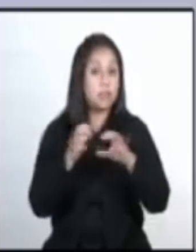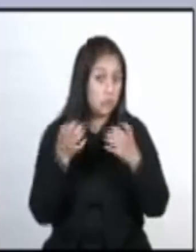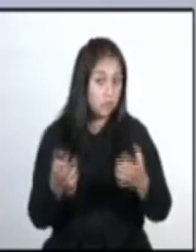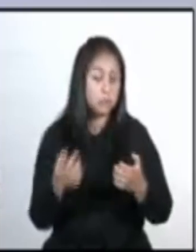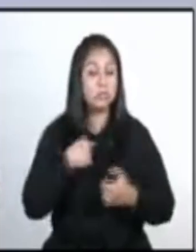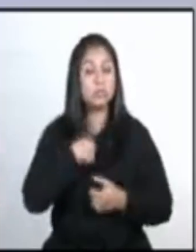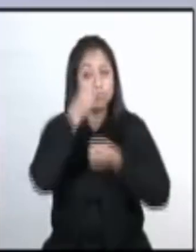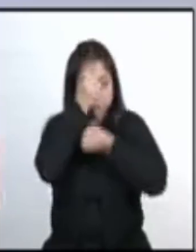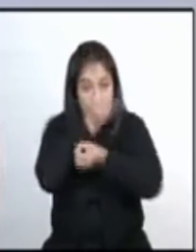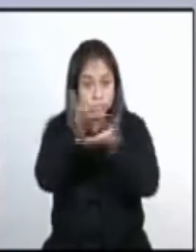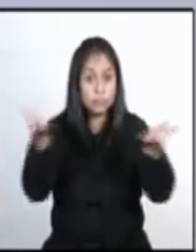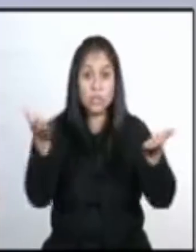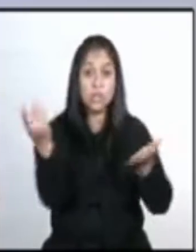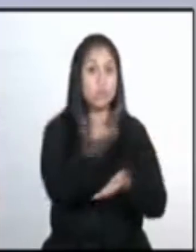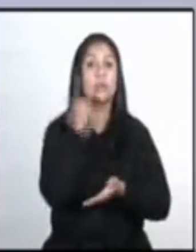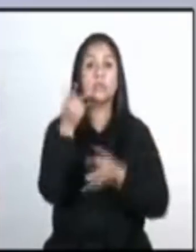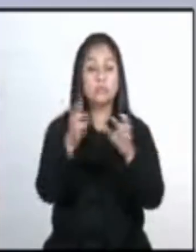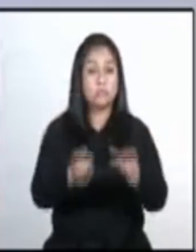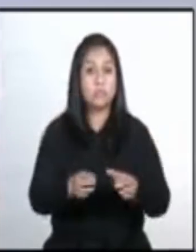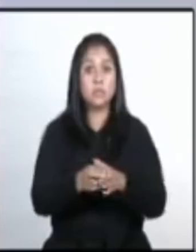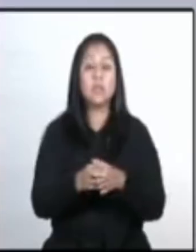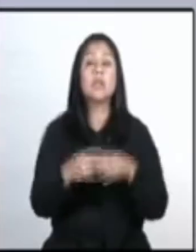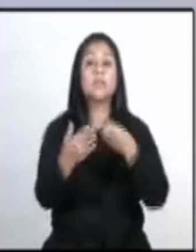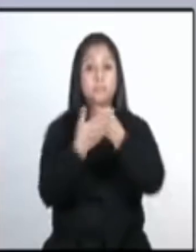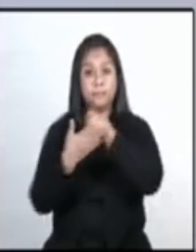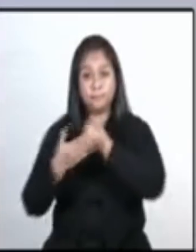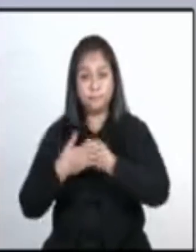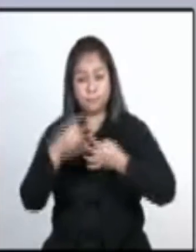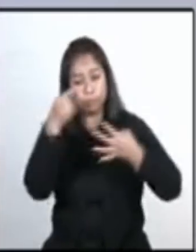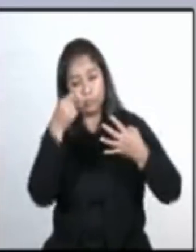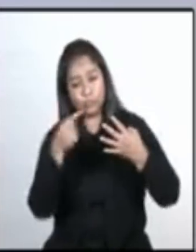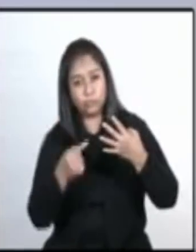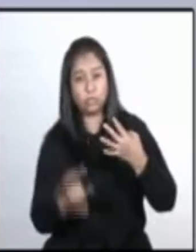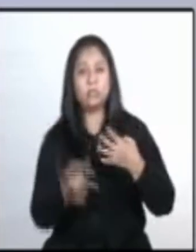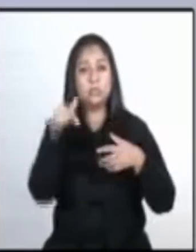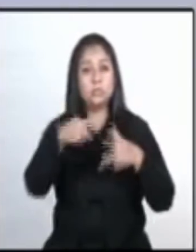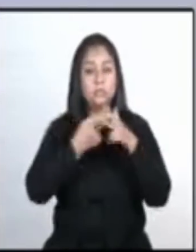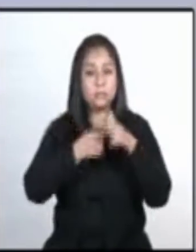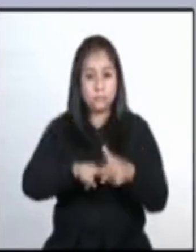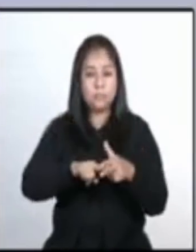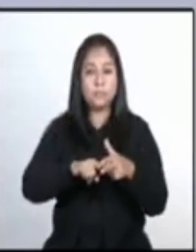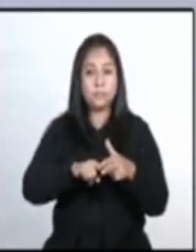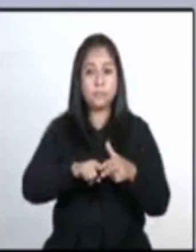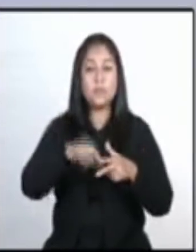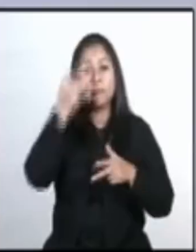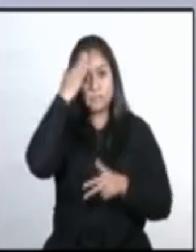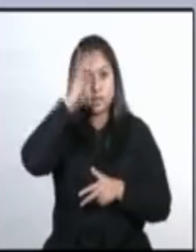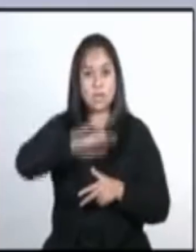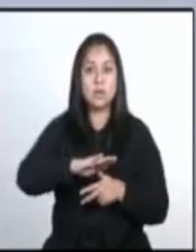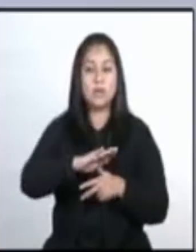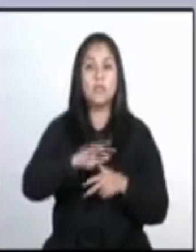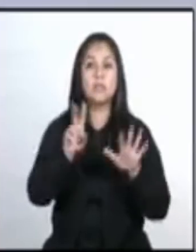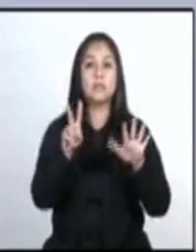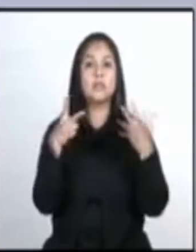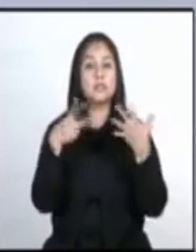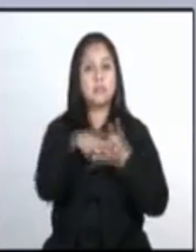del conocimiento de toda la población las disposiciones que entran en vigor a partir del día de mañana,